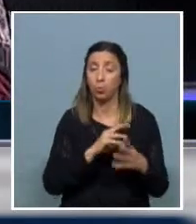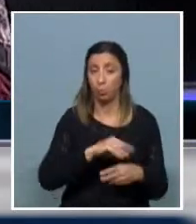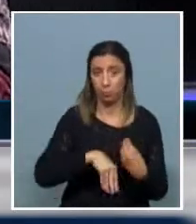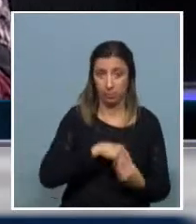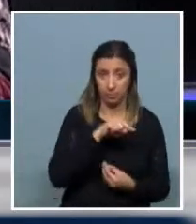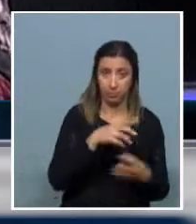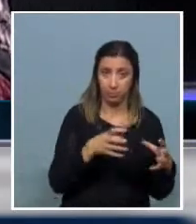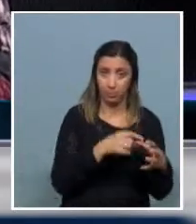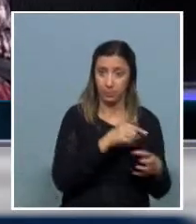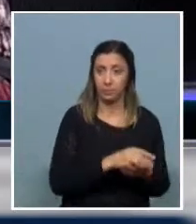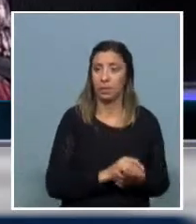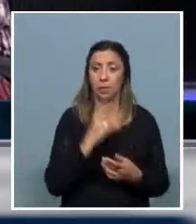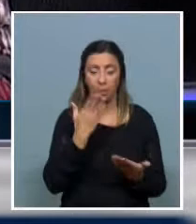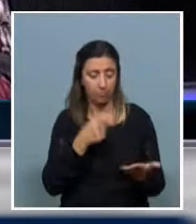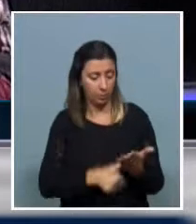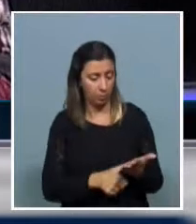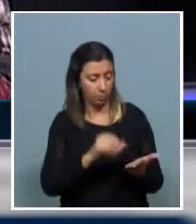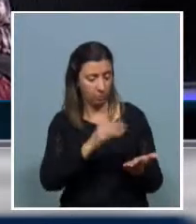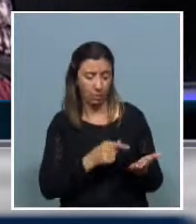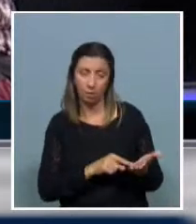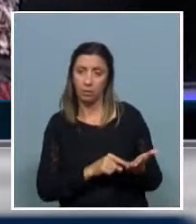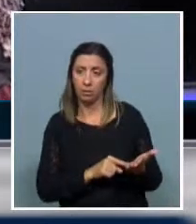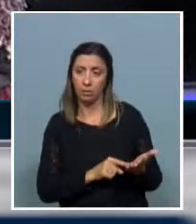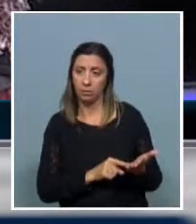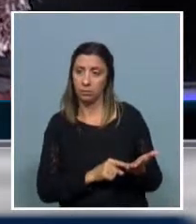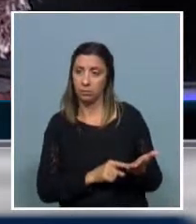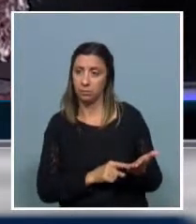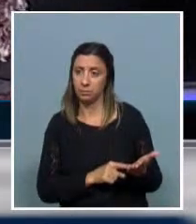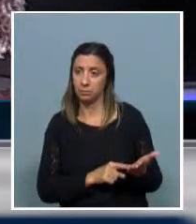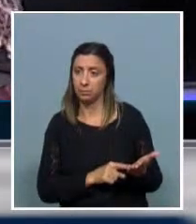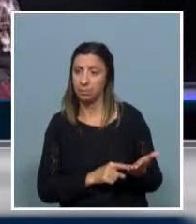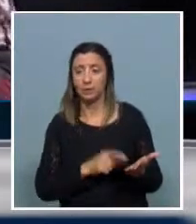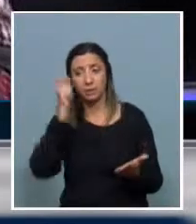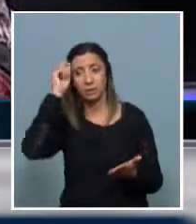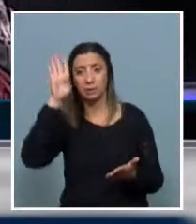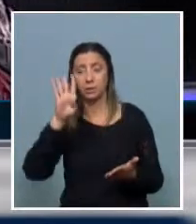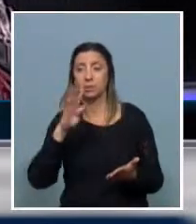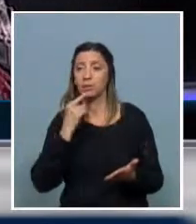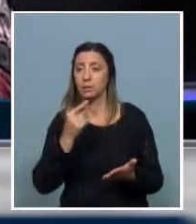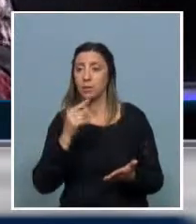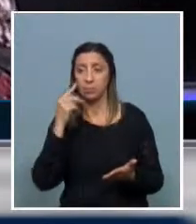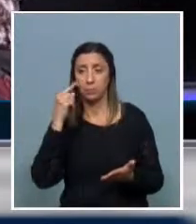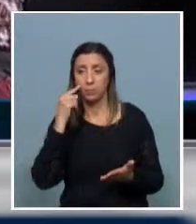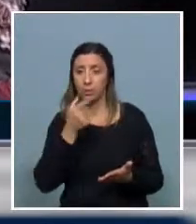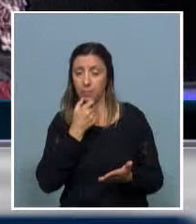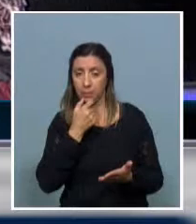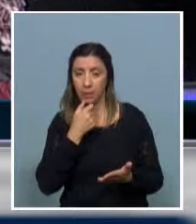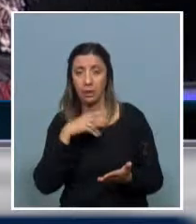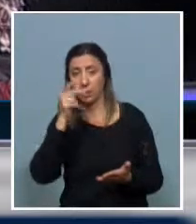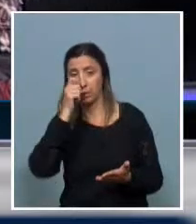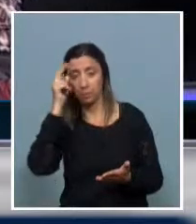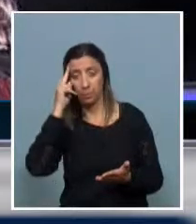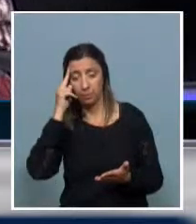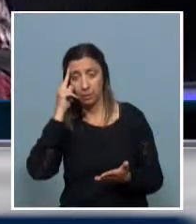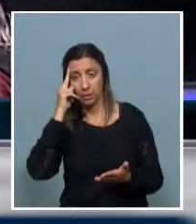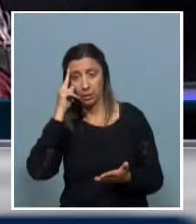familiar. Veo los documentos que me traen y entonces el hijo de 34 años me figura que vive en Mendoza, el hijo de 29 años me